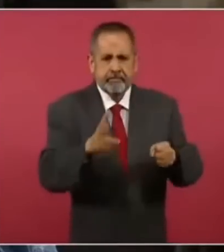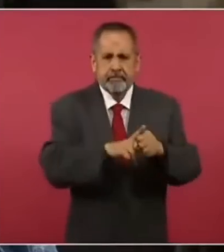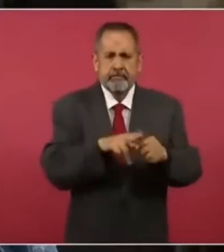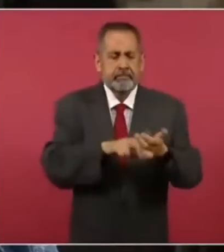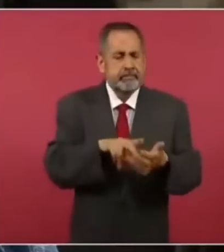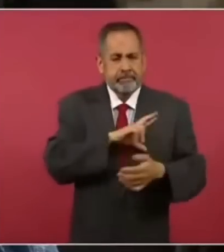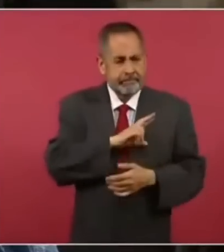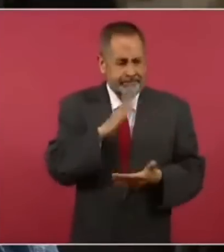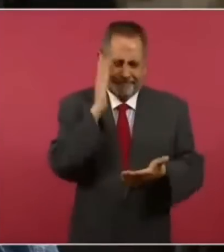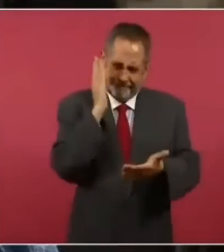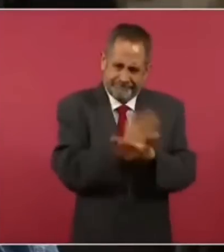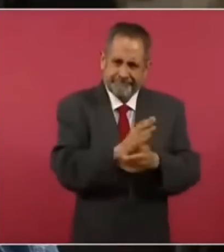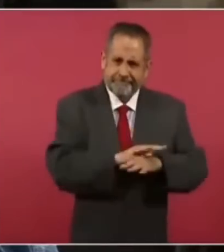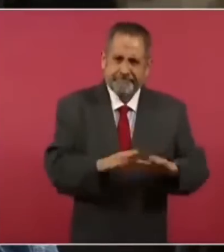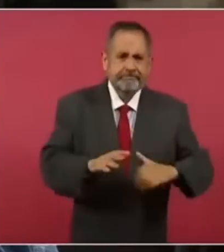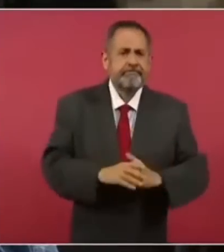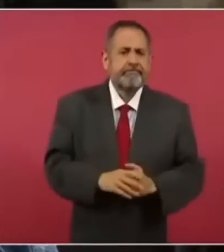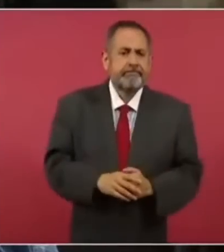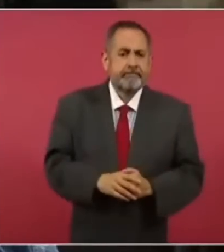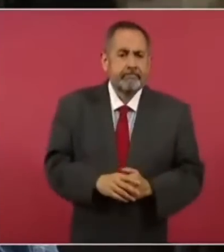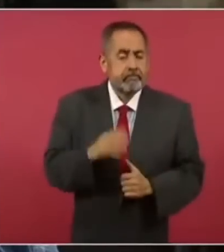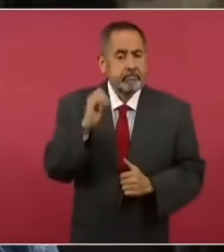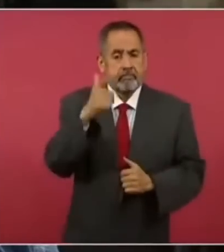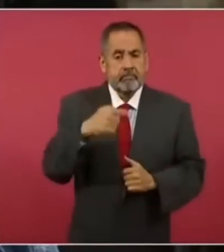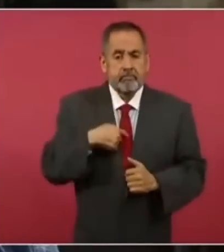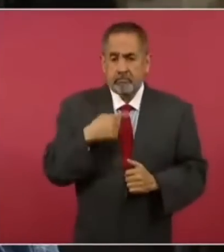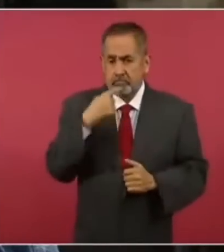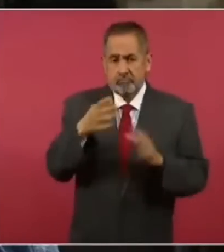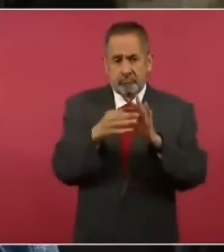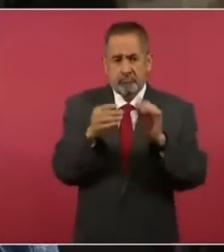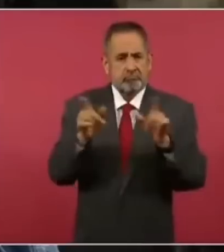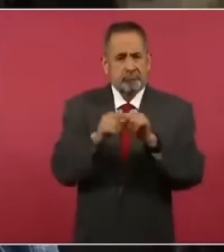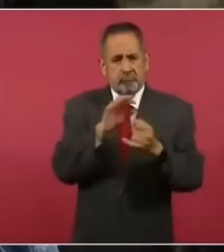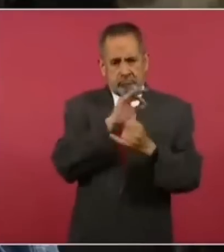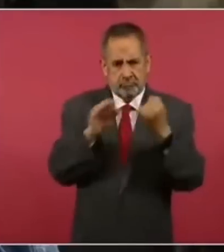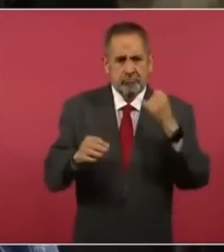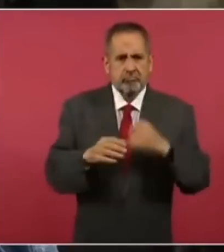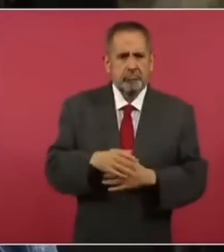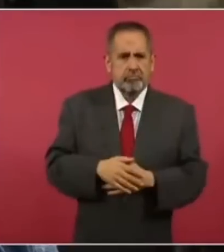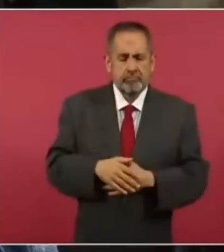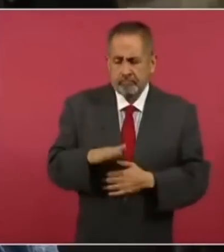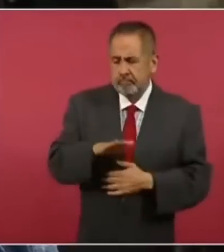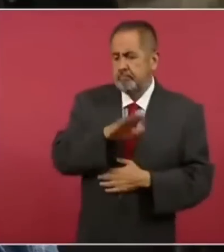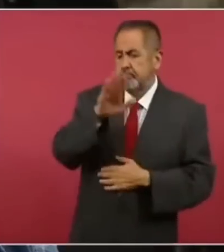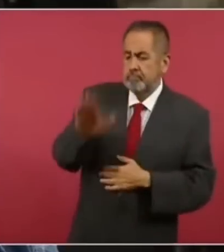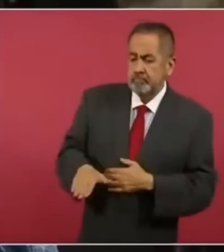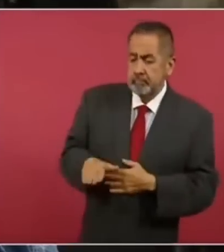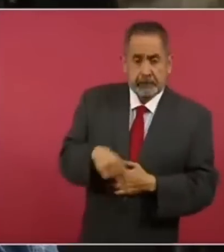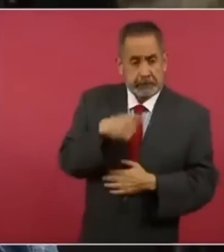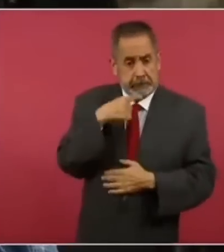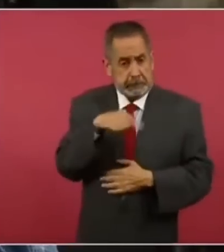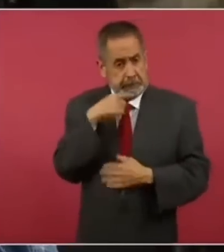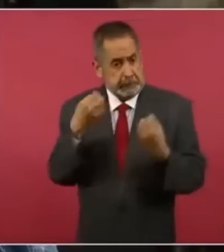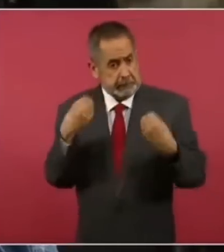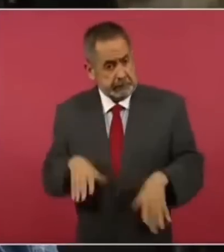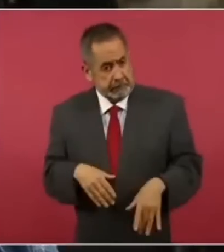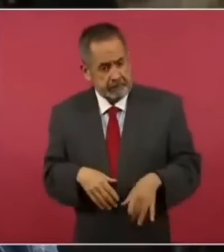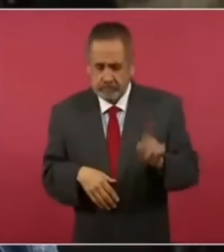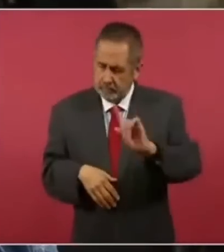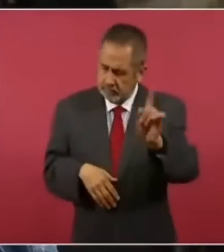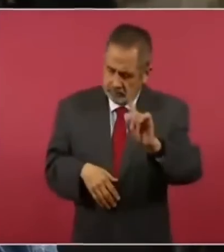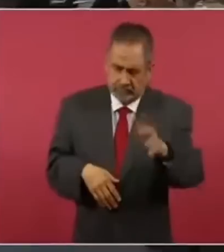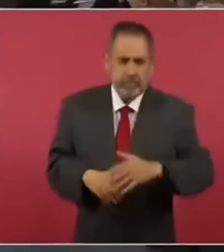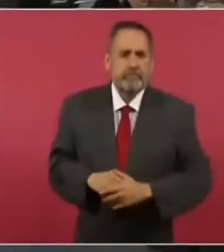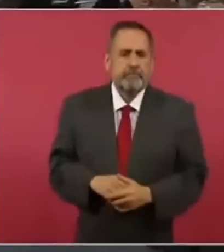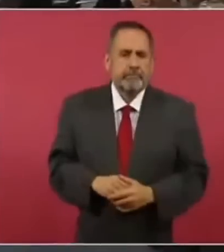privadas, y si hay algo que pueda decir para cerrar, que la muerte de mi padre no resulte en vano, señor